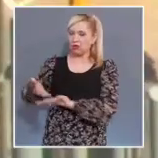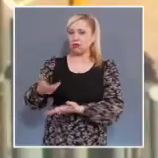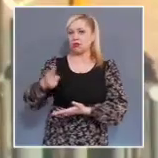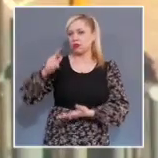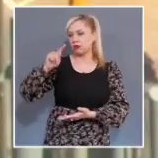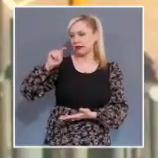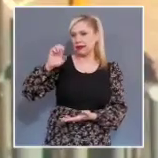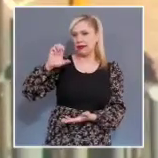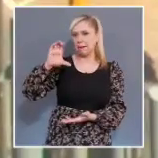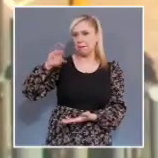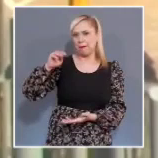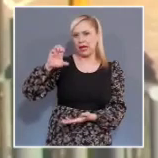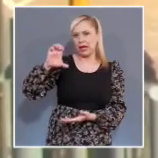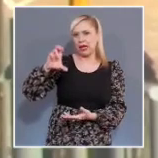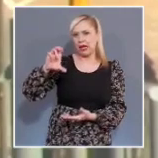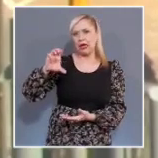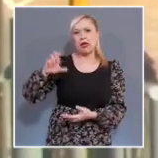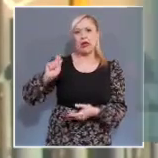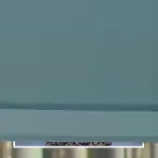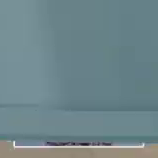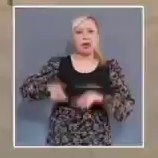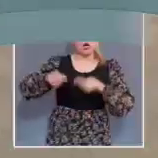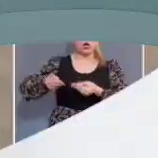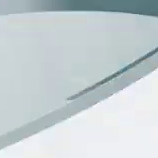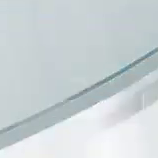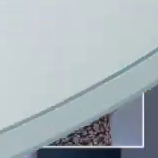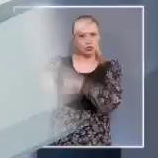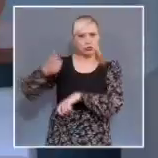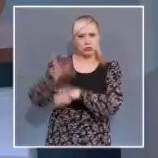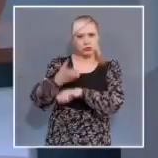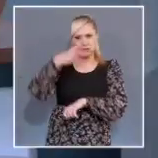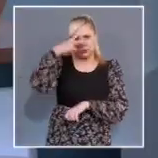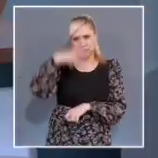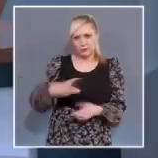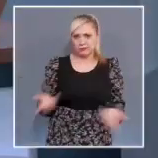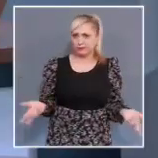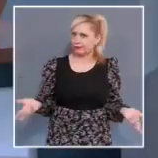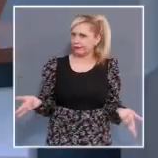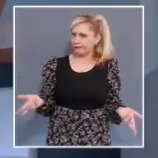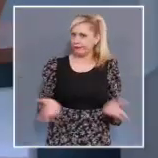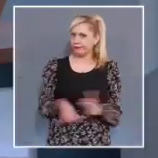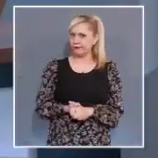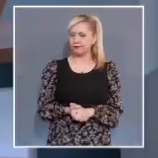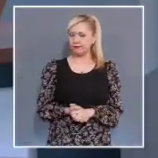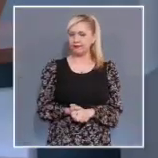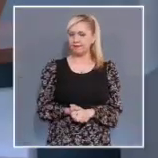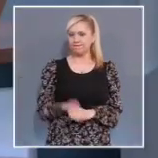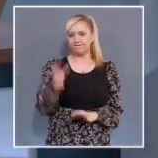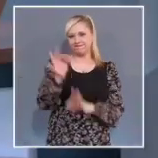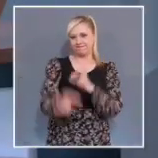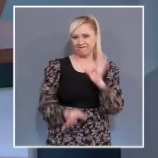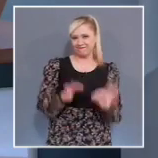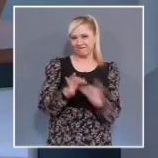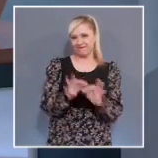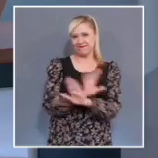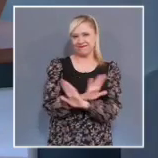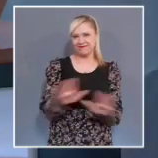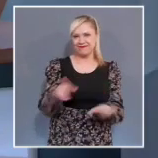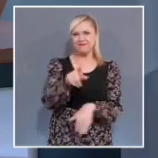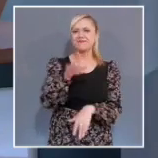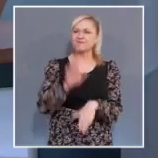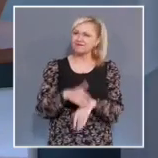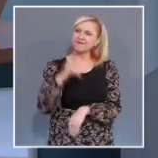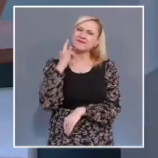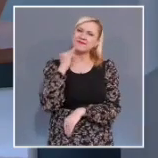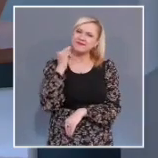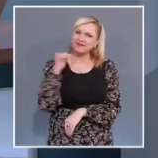que pueda intervenir. Ya nos vamos, pero le invitamos a seguir por la señal del canal del Poder